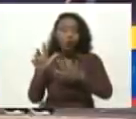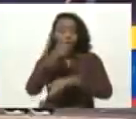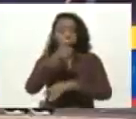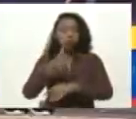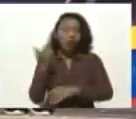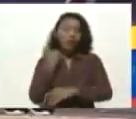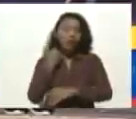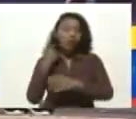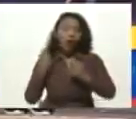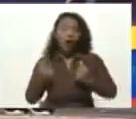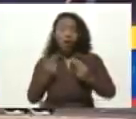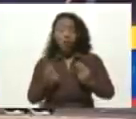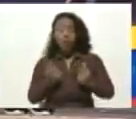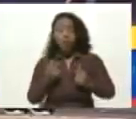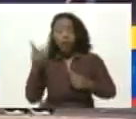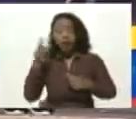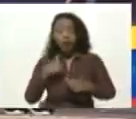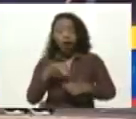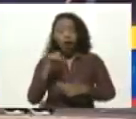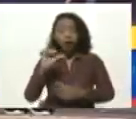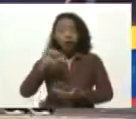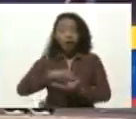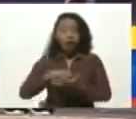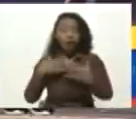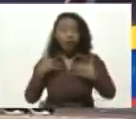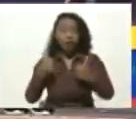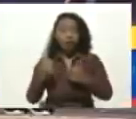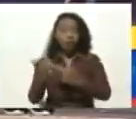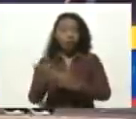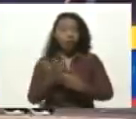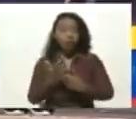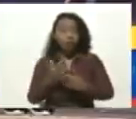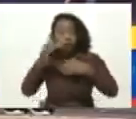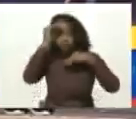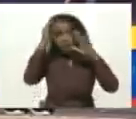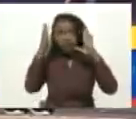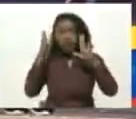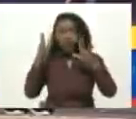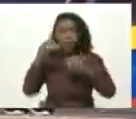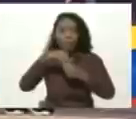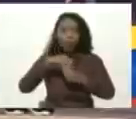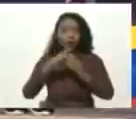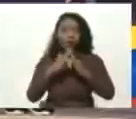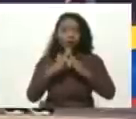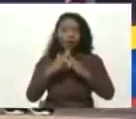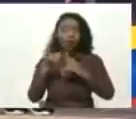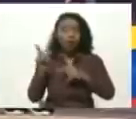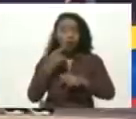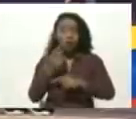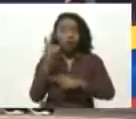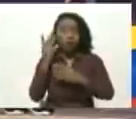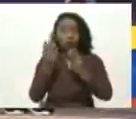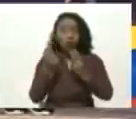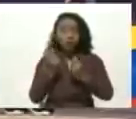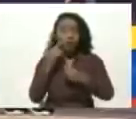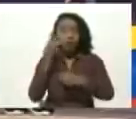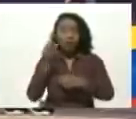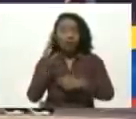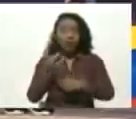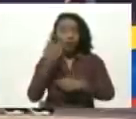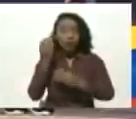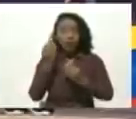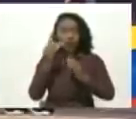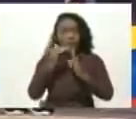de Anzoátegui. Están los que están en los centros de salud y los que están recibiendo la atención domiciliaria. Es decir, una cifra realmente muy